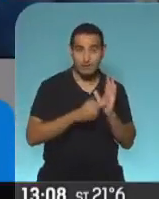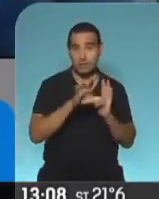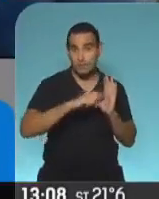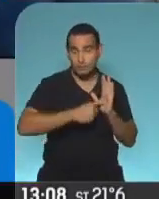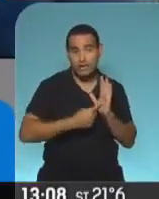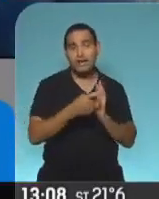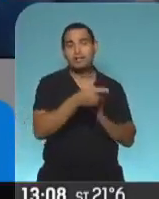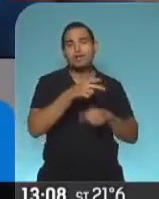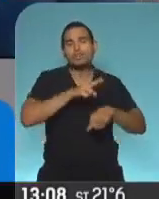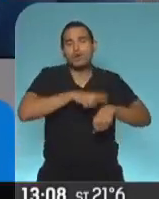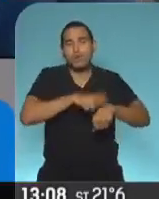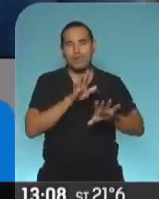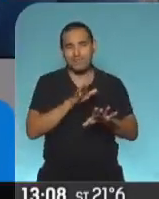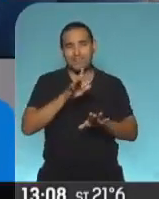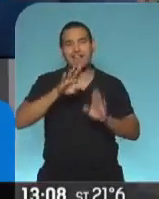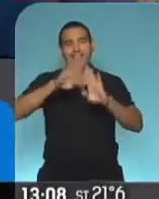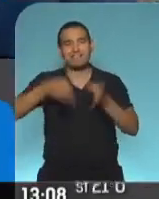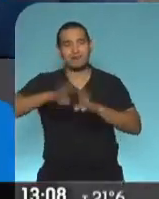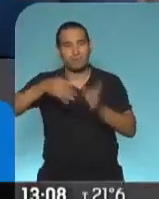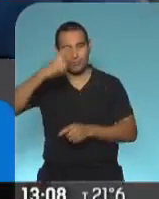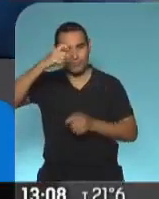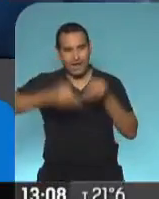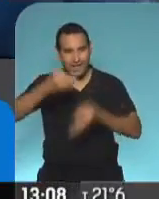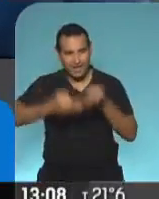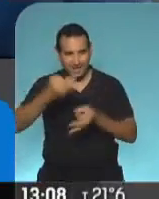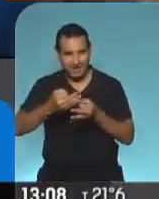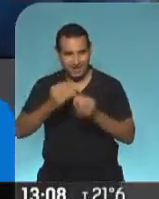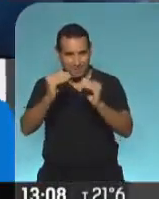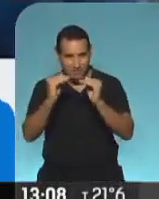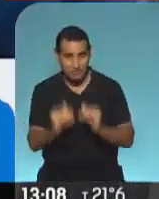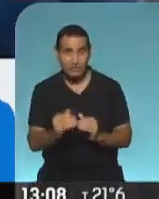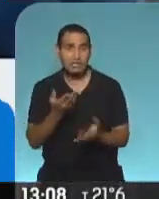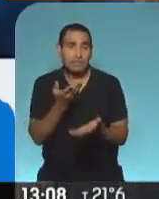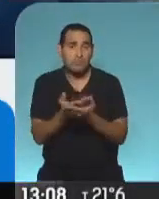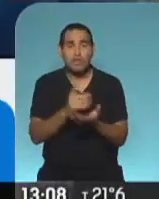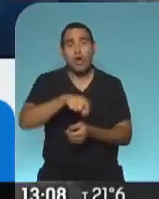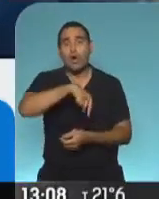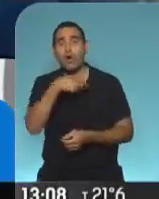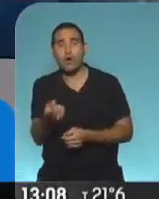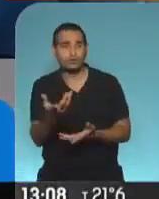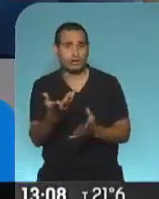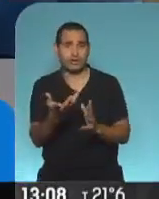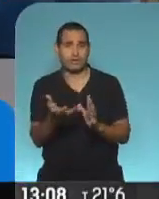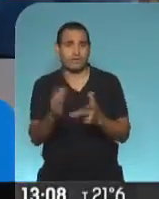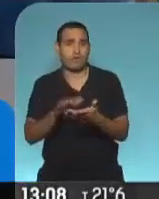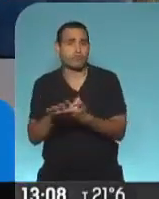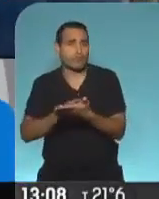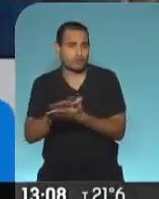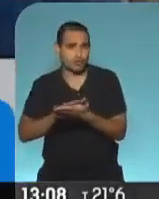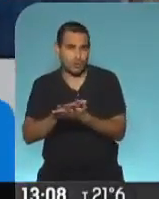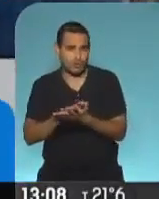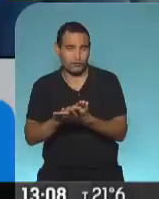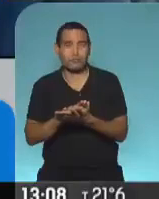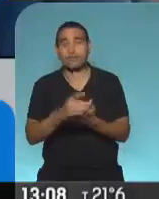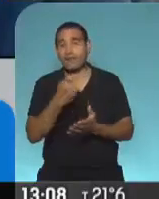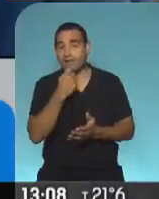que recomendaron a los tribunales inferiores es que dispongan medidas alternativas al encierro en casos de